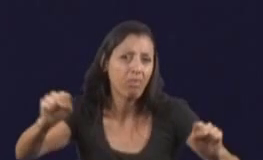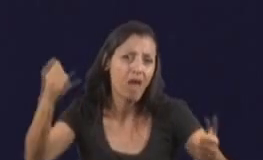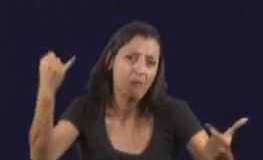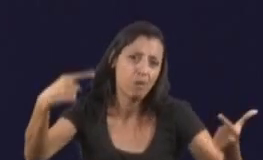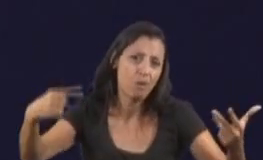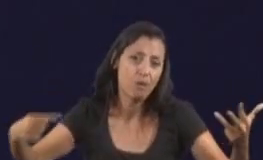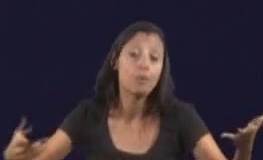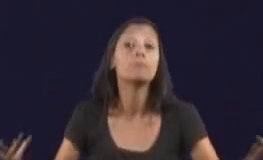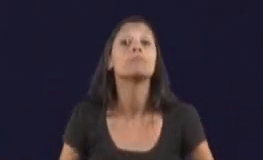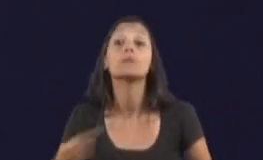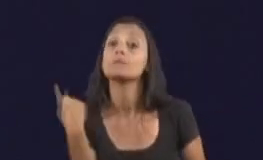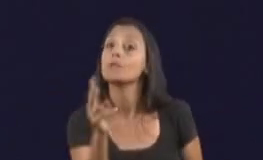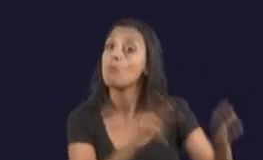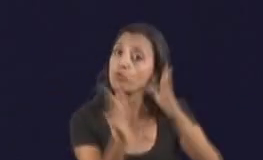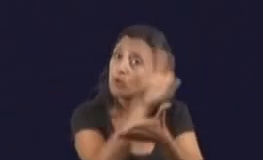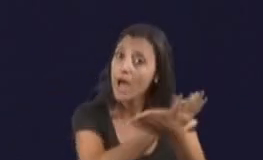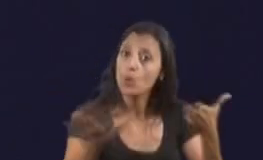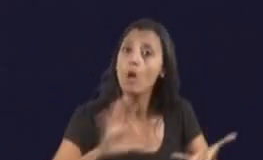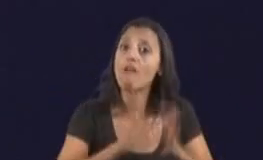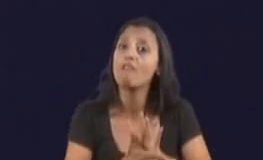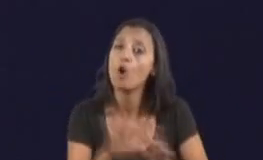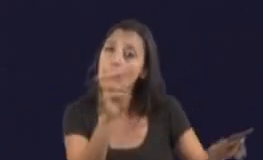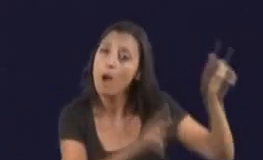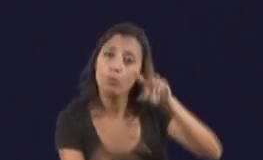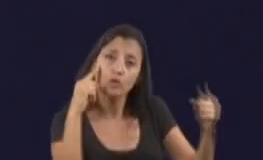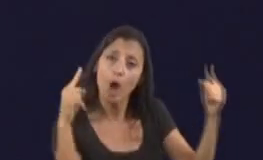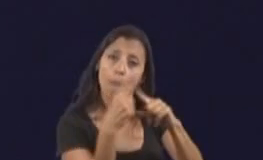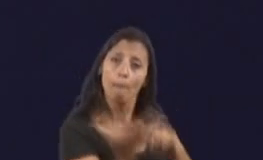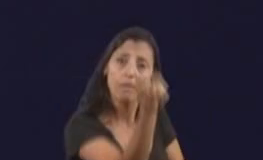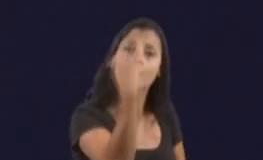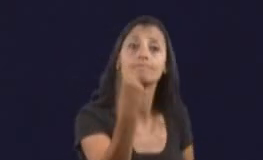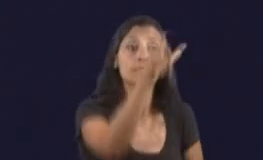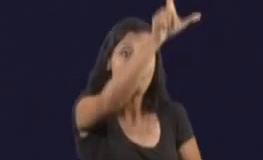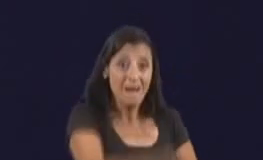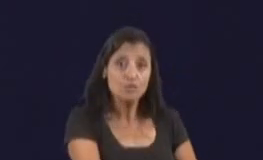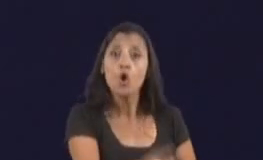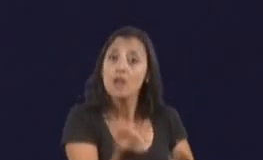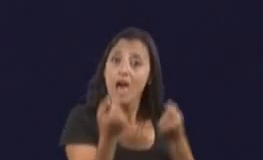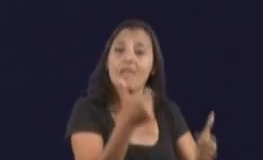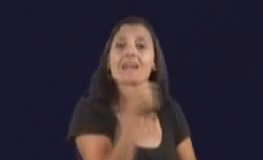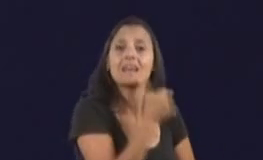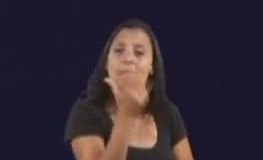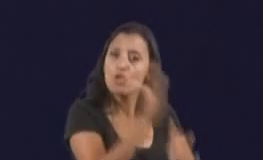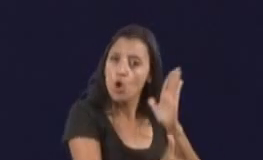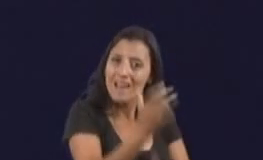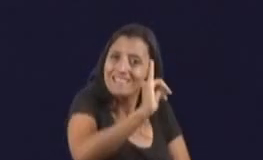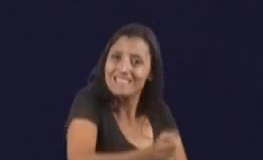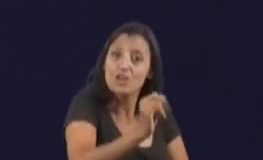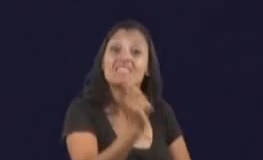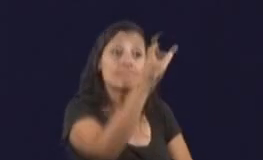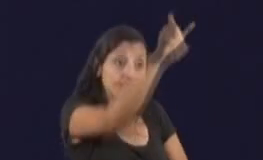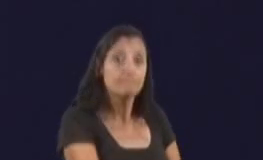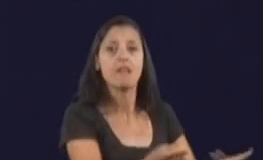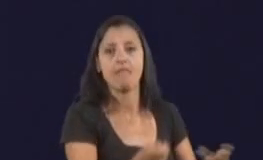que este nuevo esquema lo que logre es que solo reciba el descuento del 100% de los medicamentos aquel